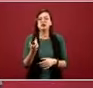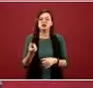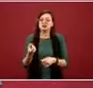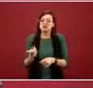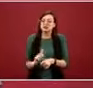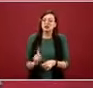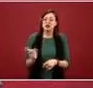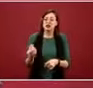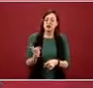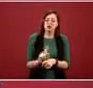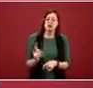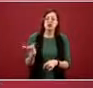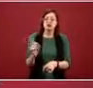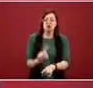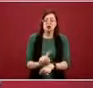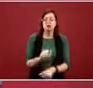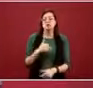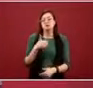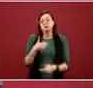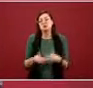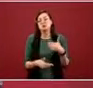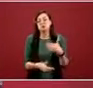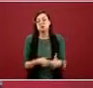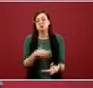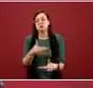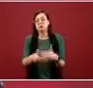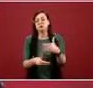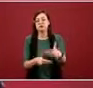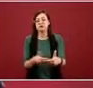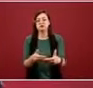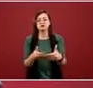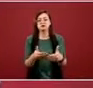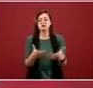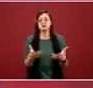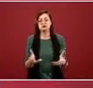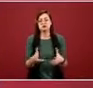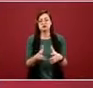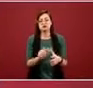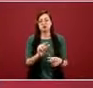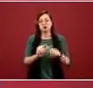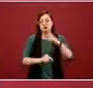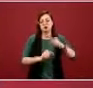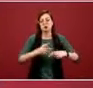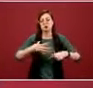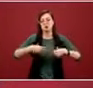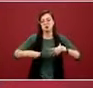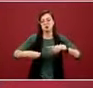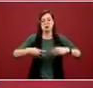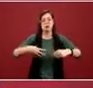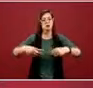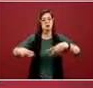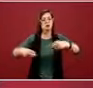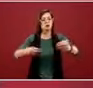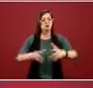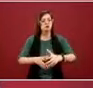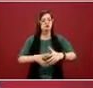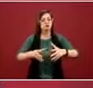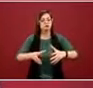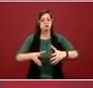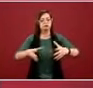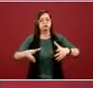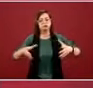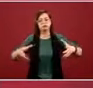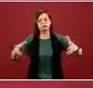día, pero por lo menos cada algunos pocos días, que perdemos la trazabilidad de los contagios, lo cual ya